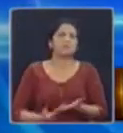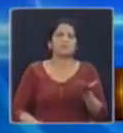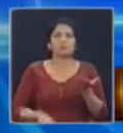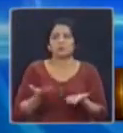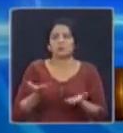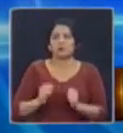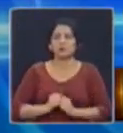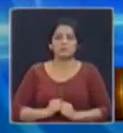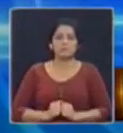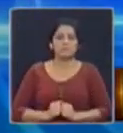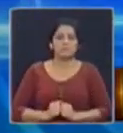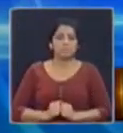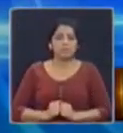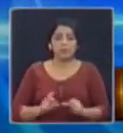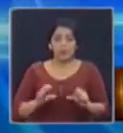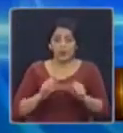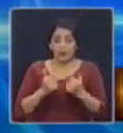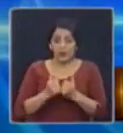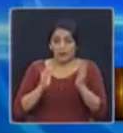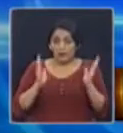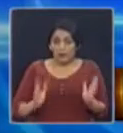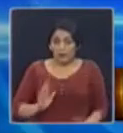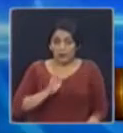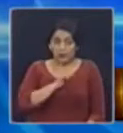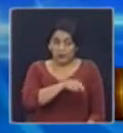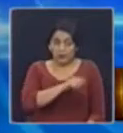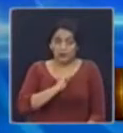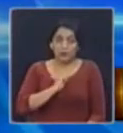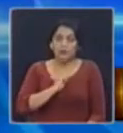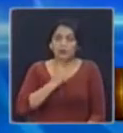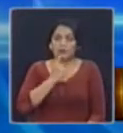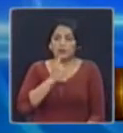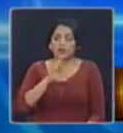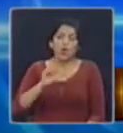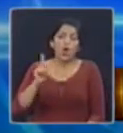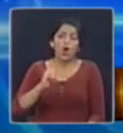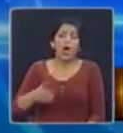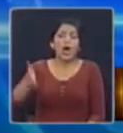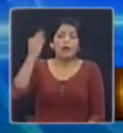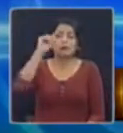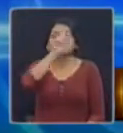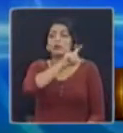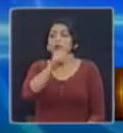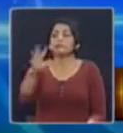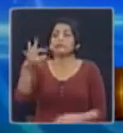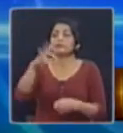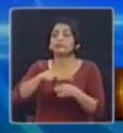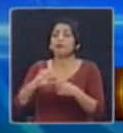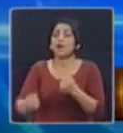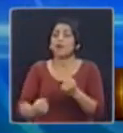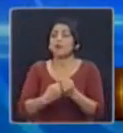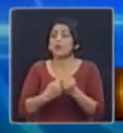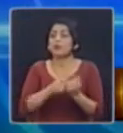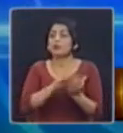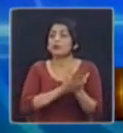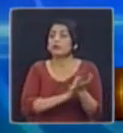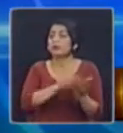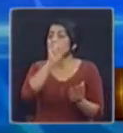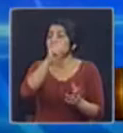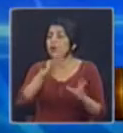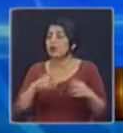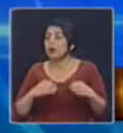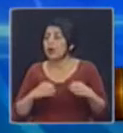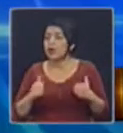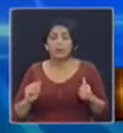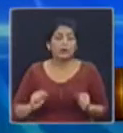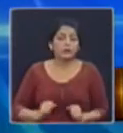de cierta manera, si los asambleístas de país dicen que se apoyó un proyecto político en las urnas, si ellos opinan de cierta manera y si la ciudadanía